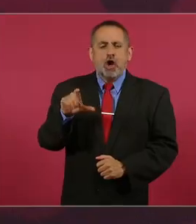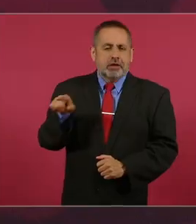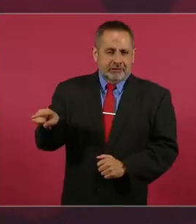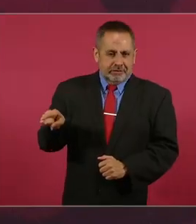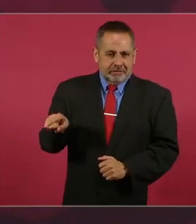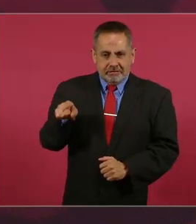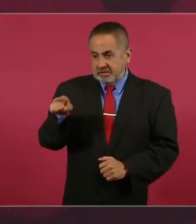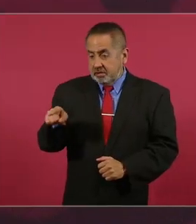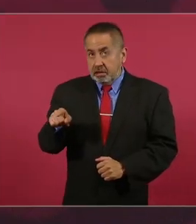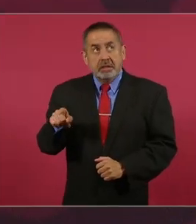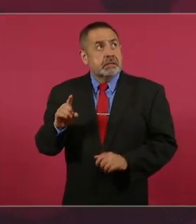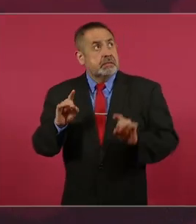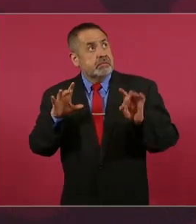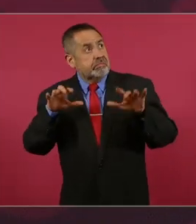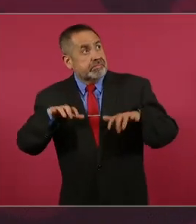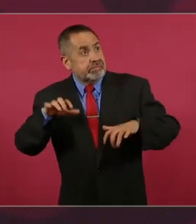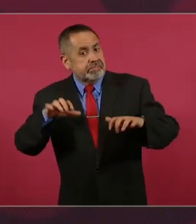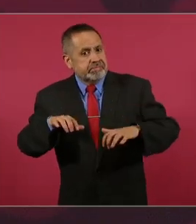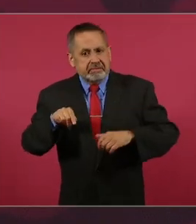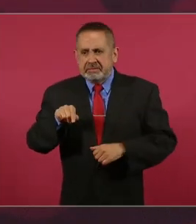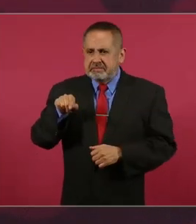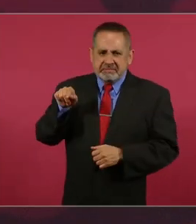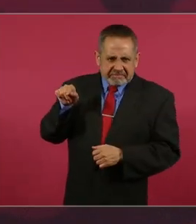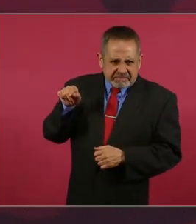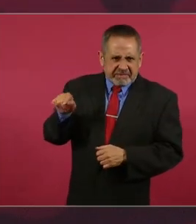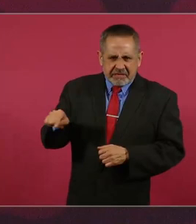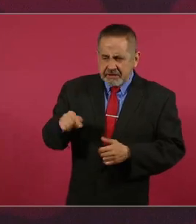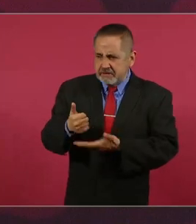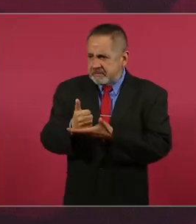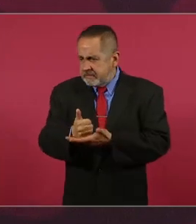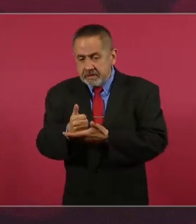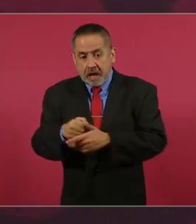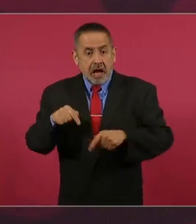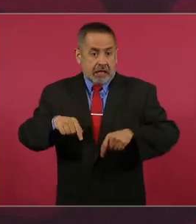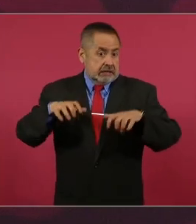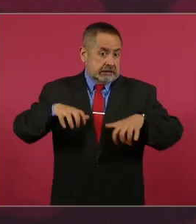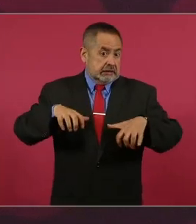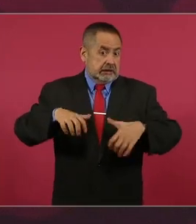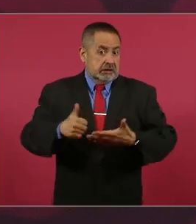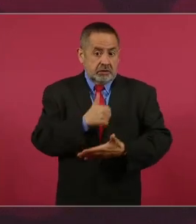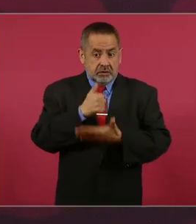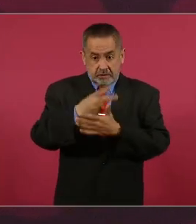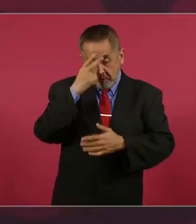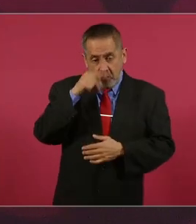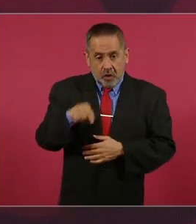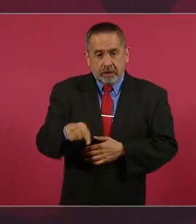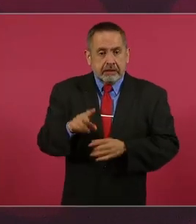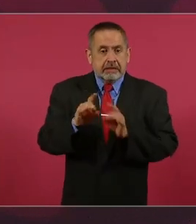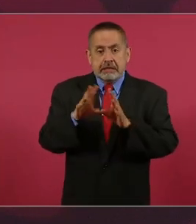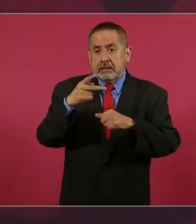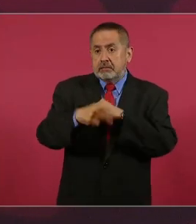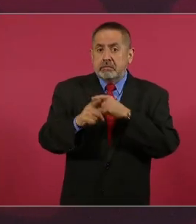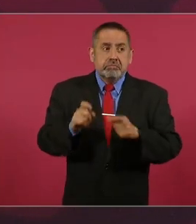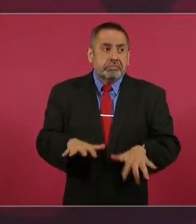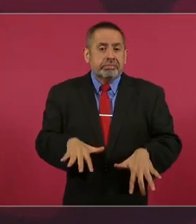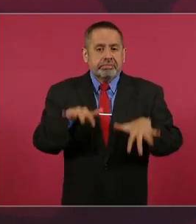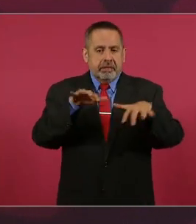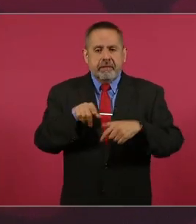porque cuando llueve fuerte aquí en la ciudad se corre riesgo de